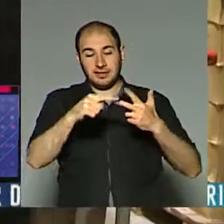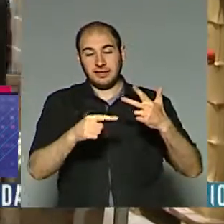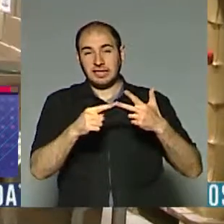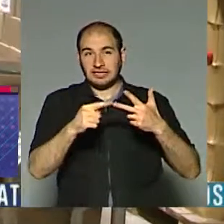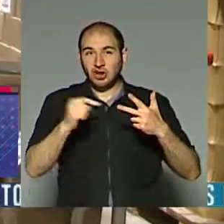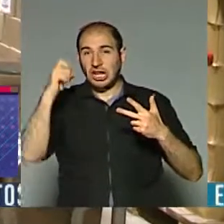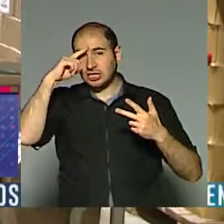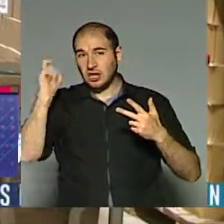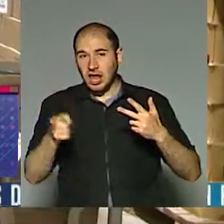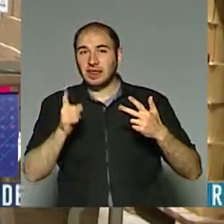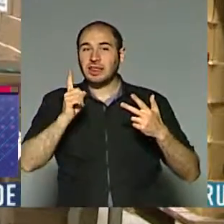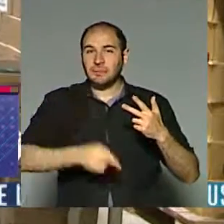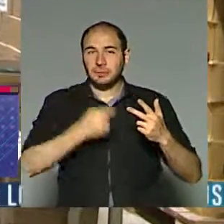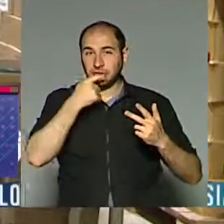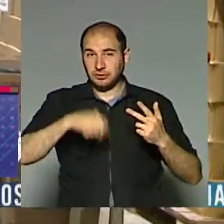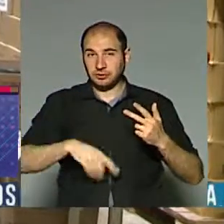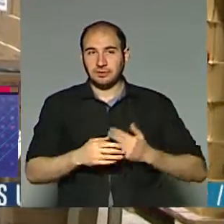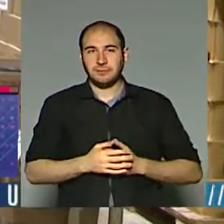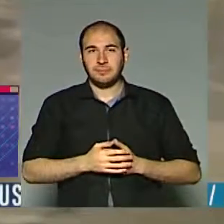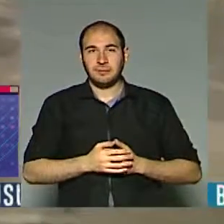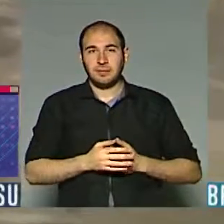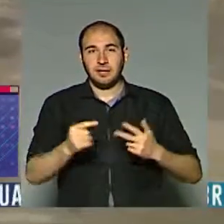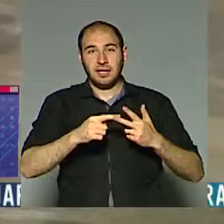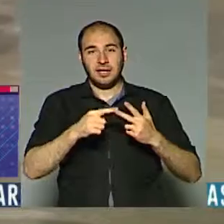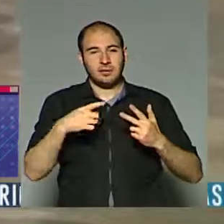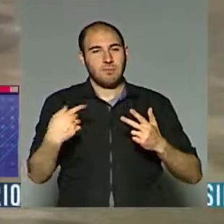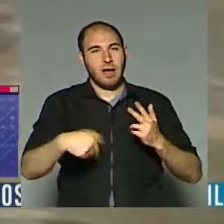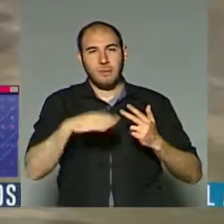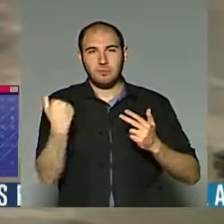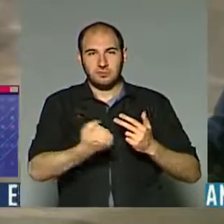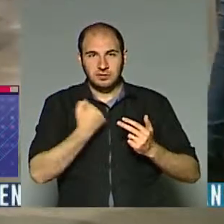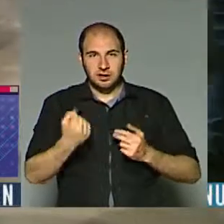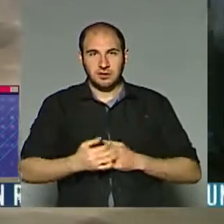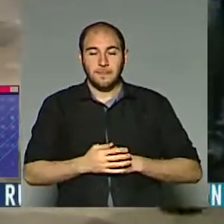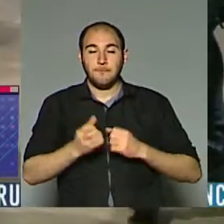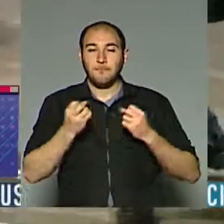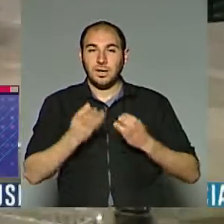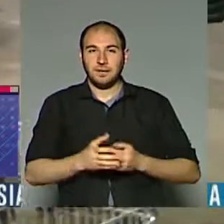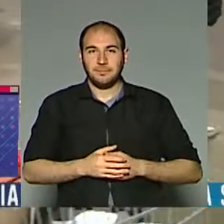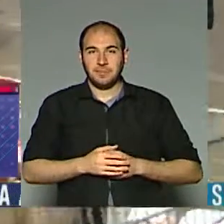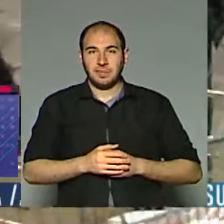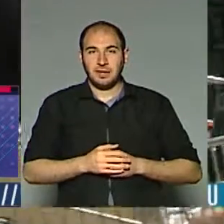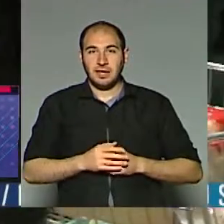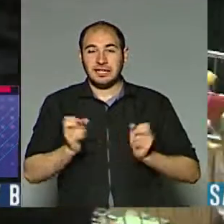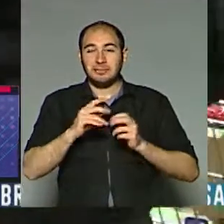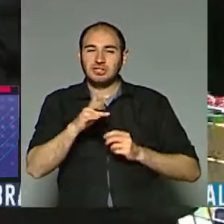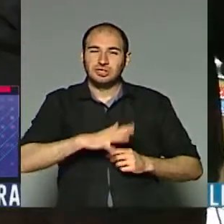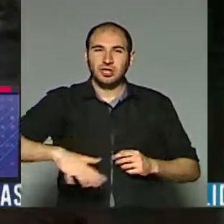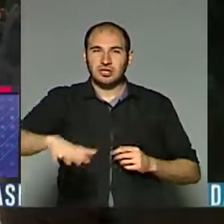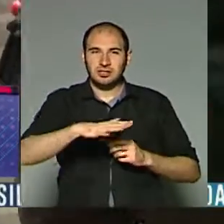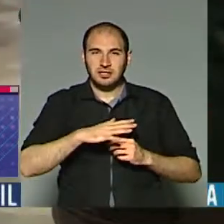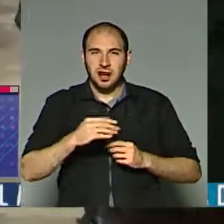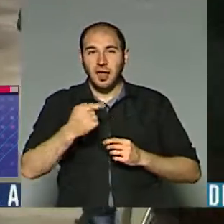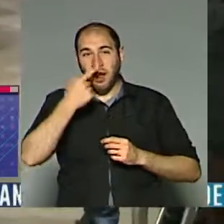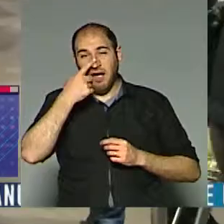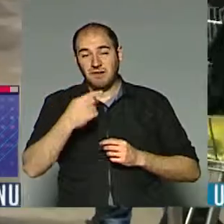lugar, tanto a nivel nacional como a nivel provincial, está claro que el peso que tiene es sumamente grande. Y además, desde el punto de vista social, lo que